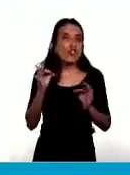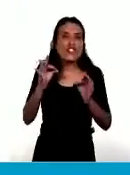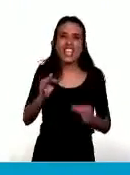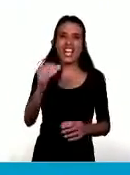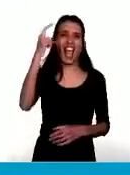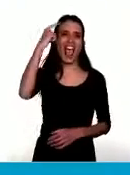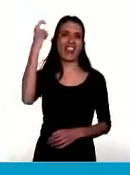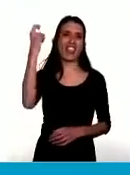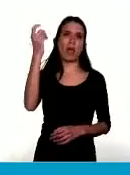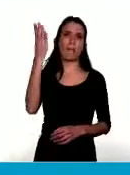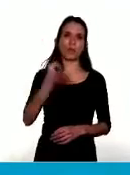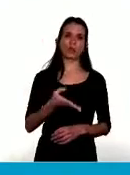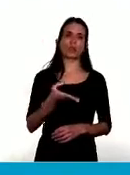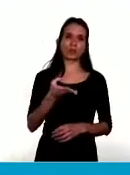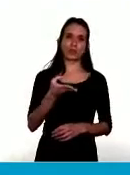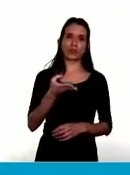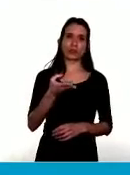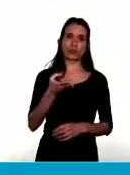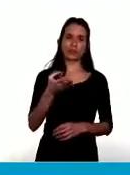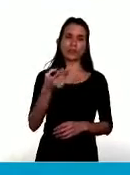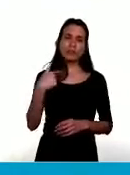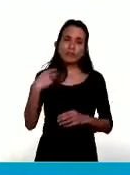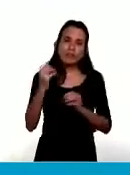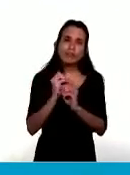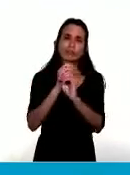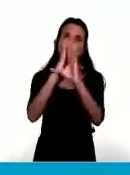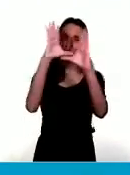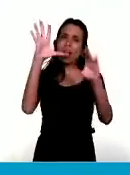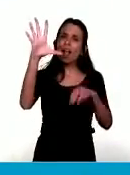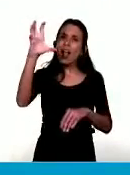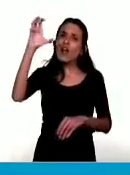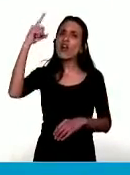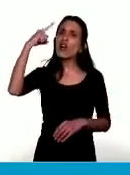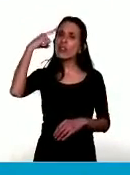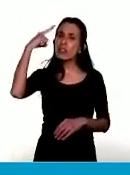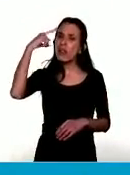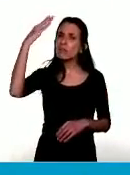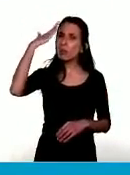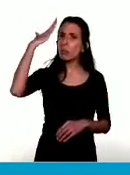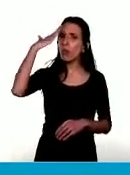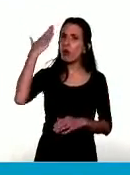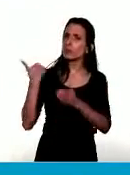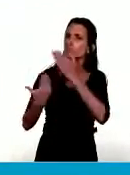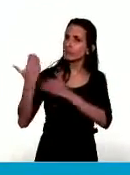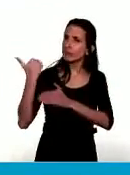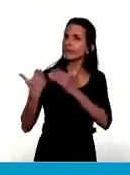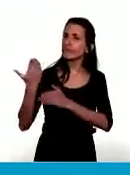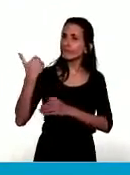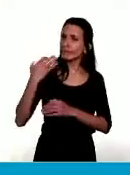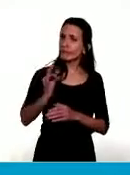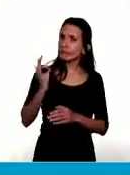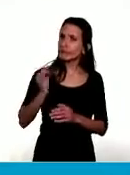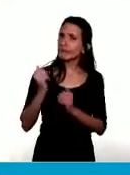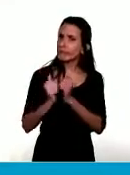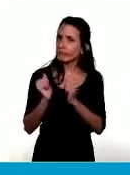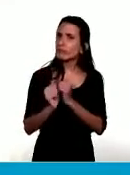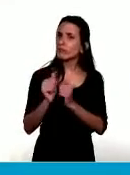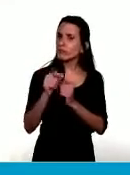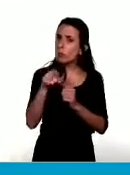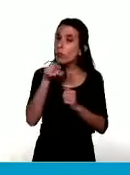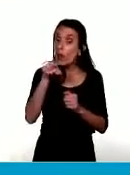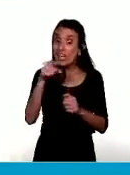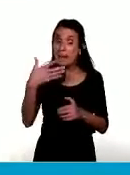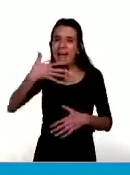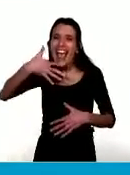Entonces tenemos que ser claros y tenemos que tener memoria con respecto a estas cuestiones porque son centrales para poder